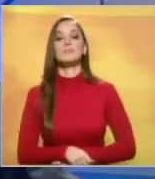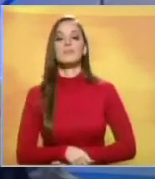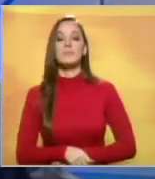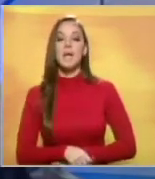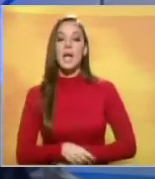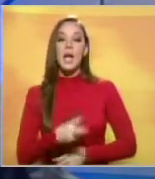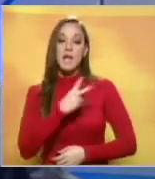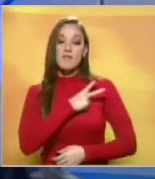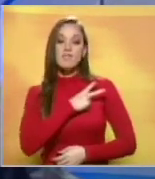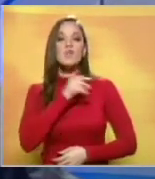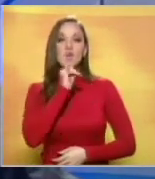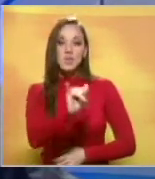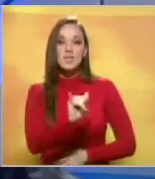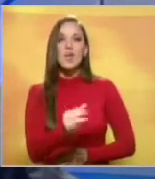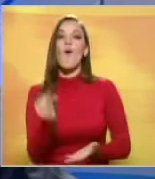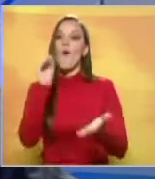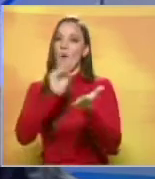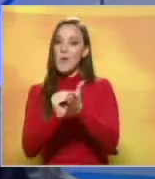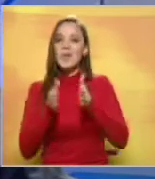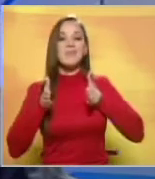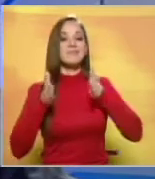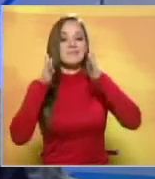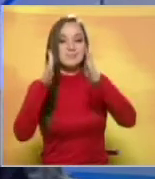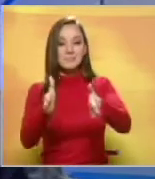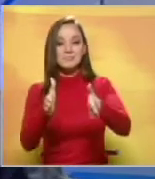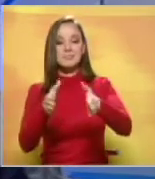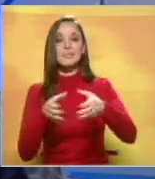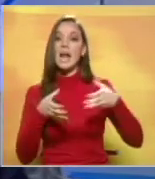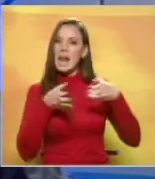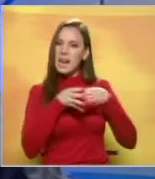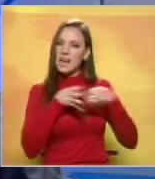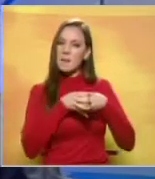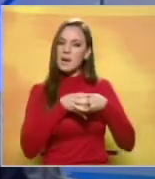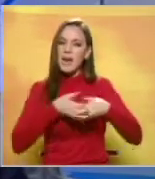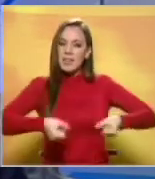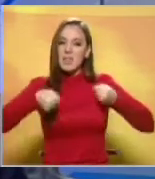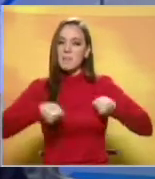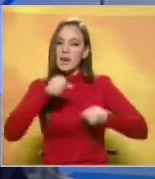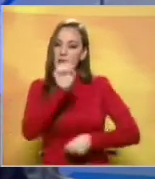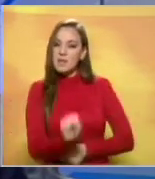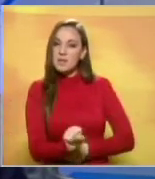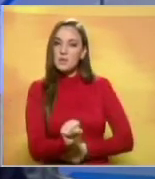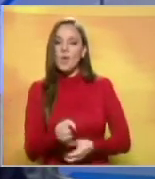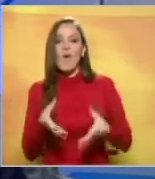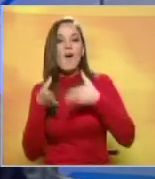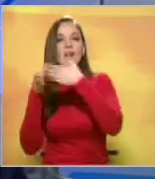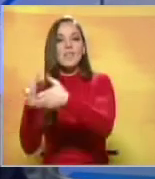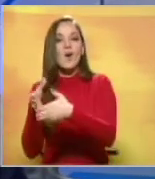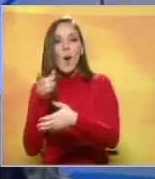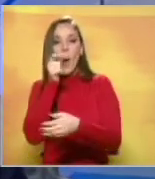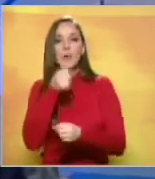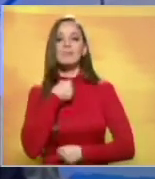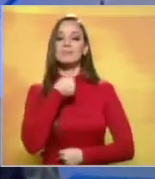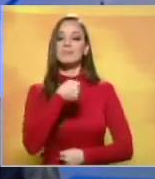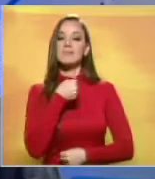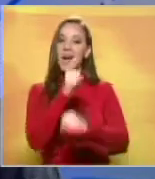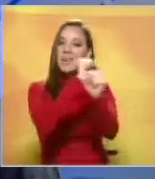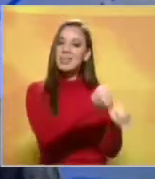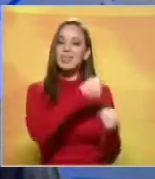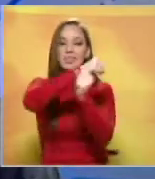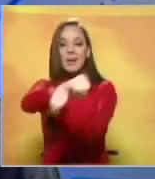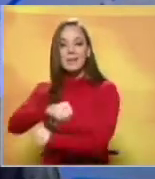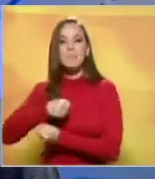nuevamente es galardonado la cámara de comercio de mercosur otorgó un reconocimiento a nuestro corresponsal de delta amacuro ángel marcano